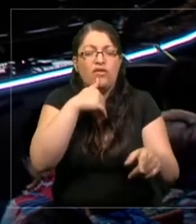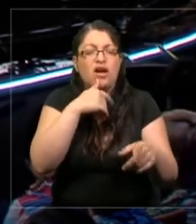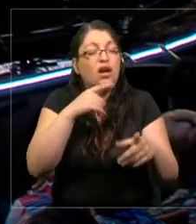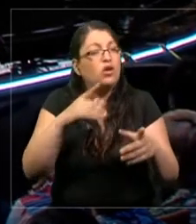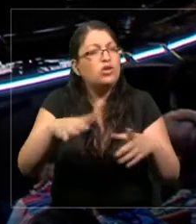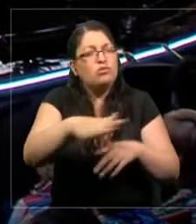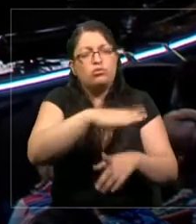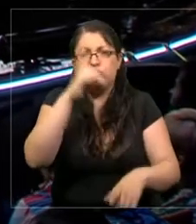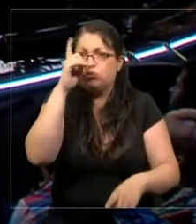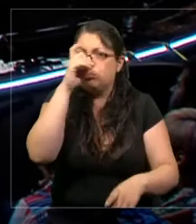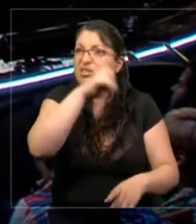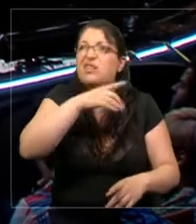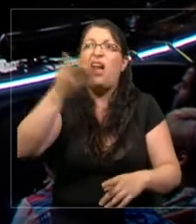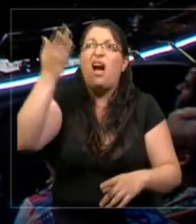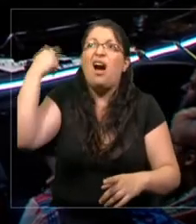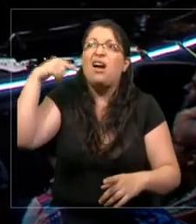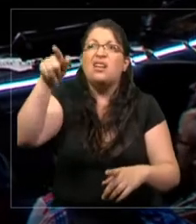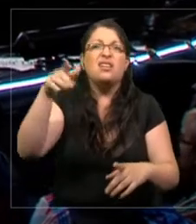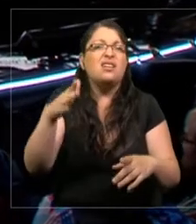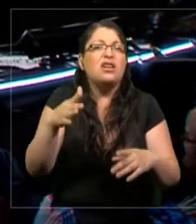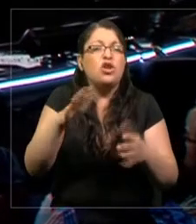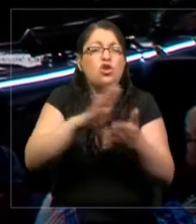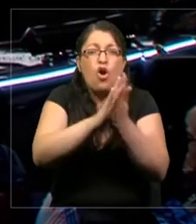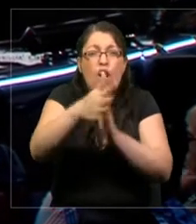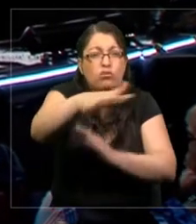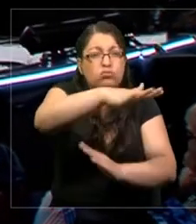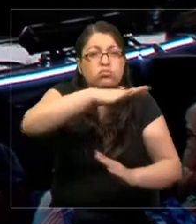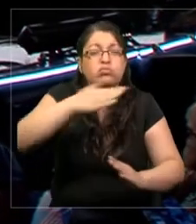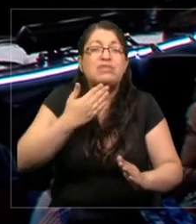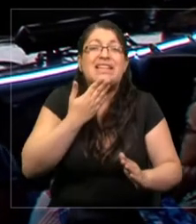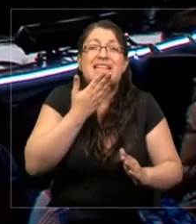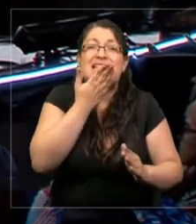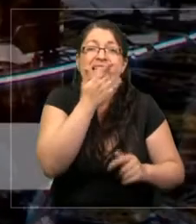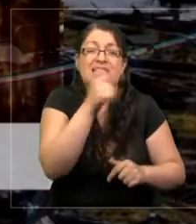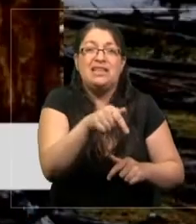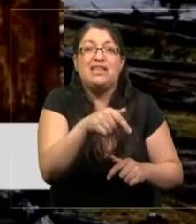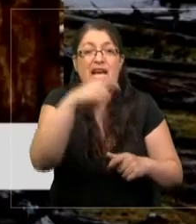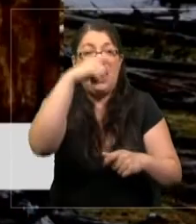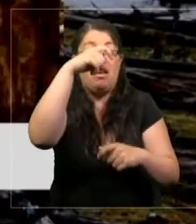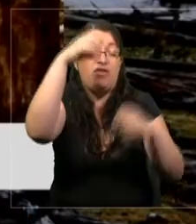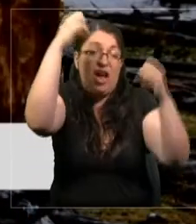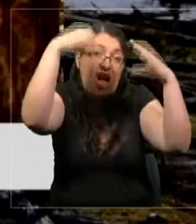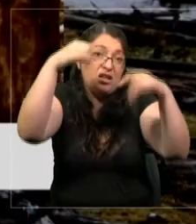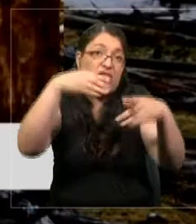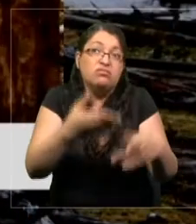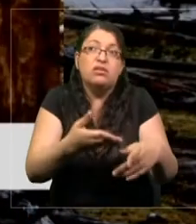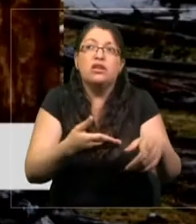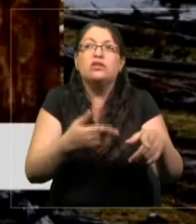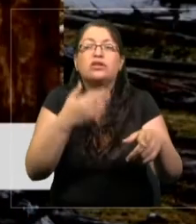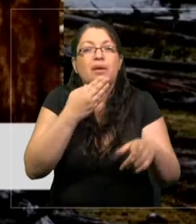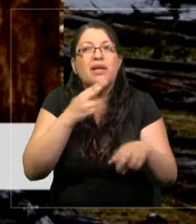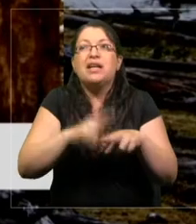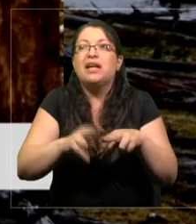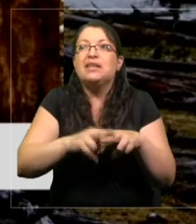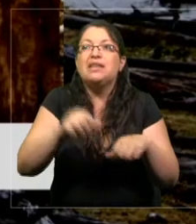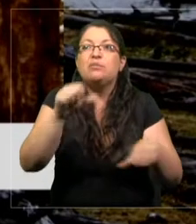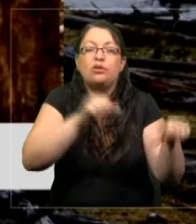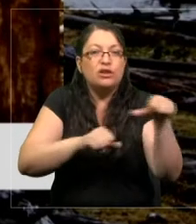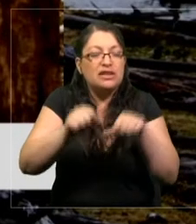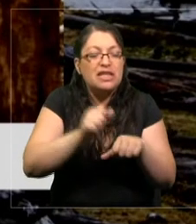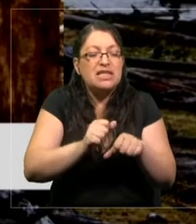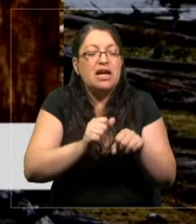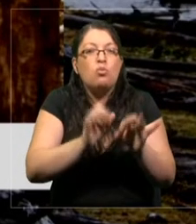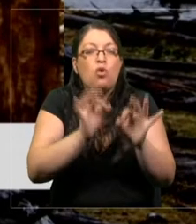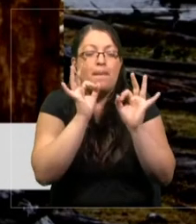difíciles esto está todos llenos de nieve la mayor parte del invierno hemos tenido que hacer ciencias pertinentes a